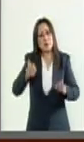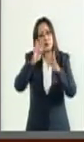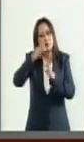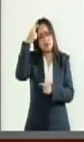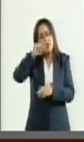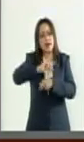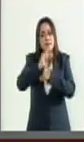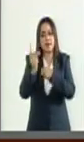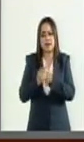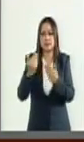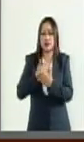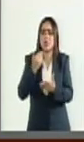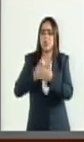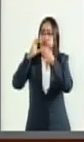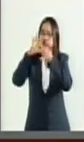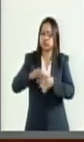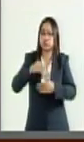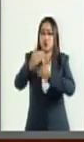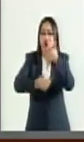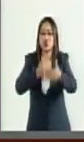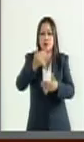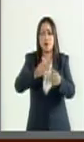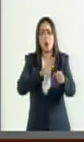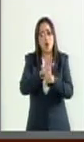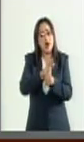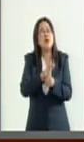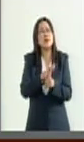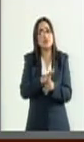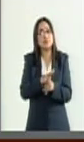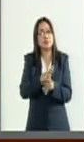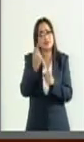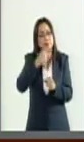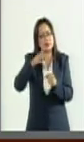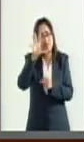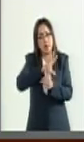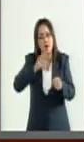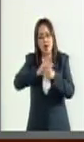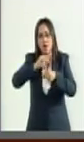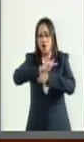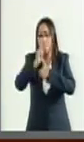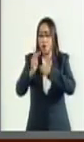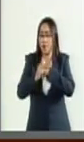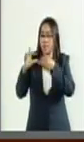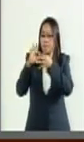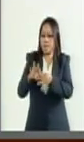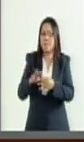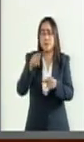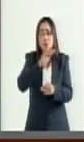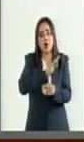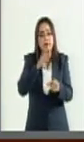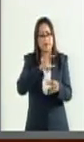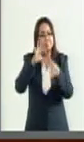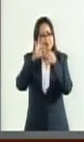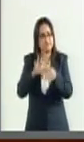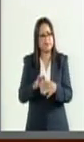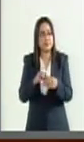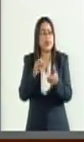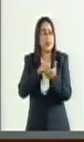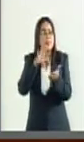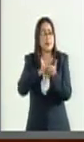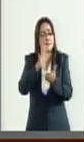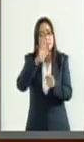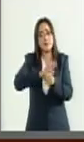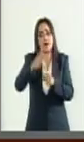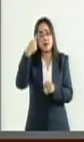cual se homologarán los procedimientos de tal naturaleza en todo el país. Así también se establece el fundamento para